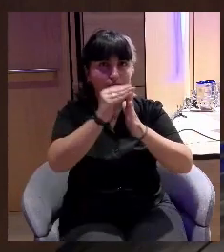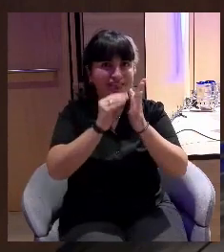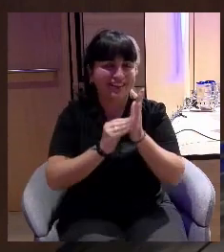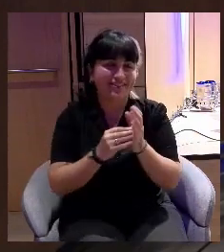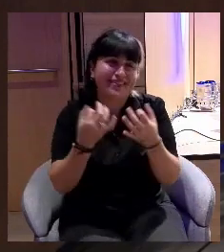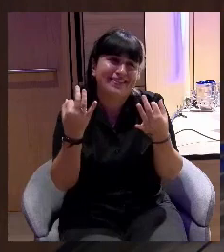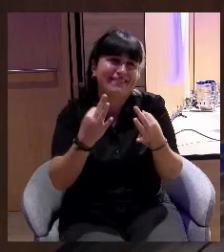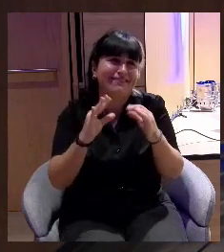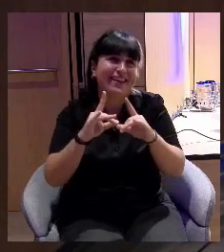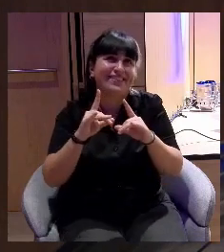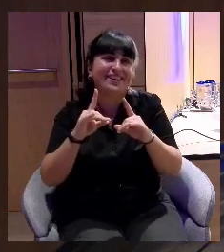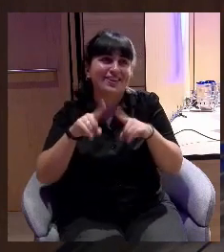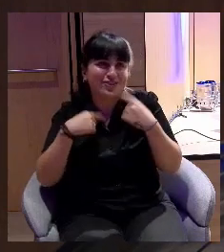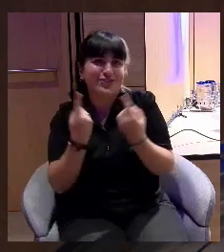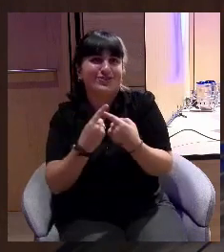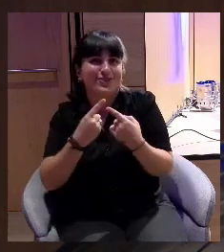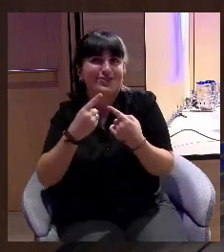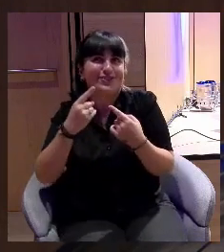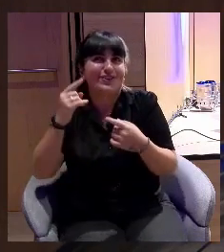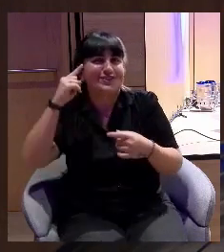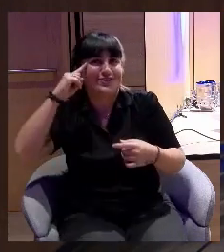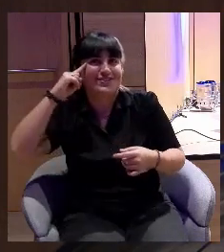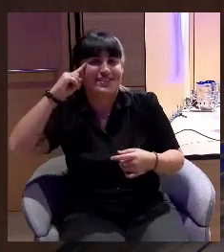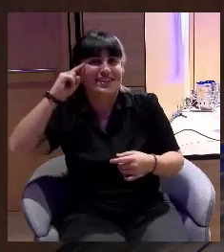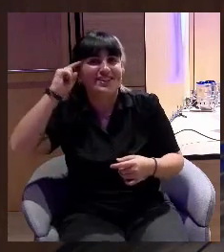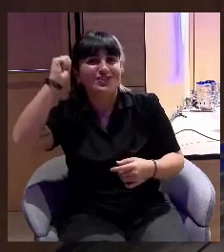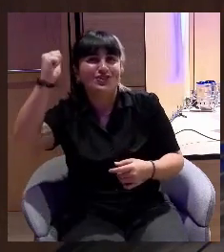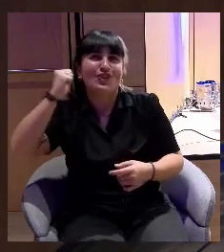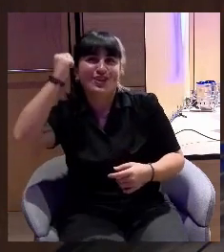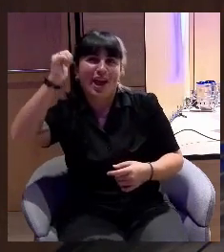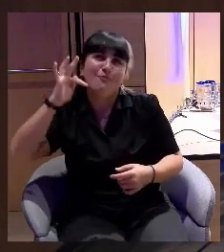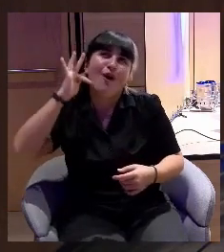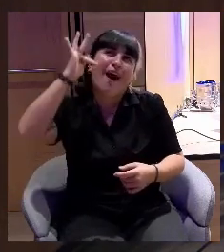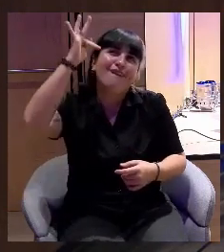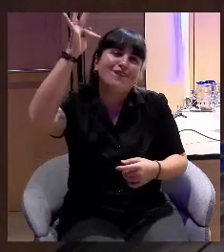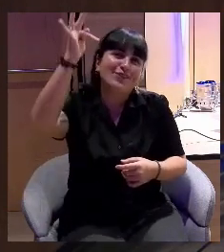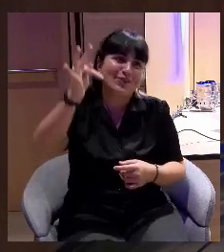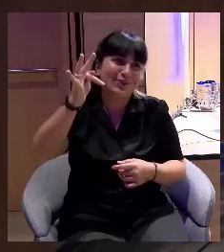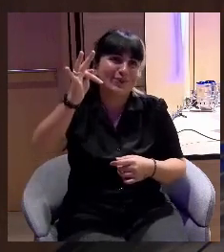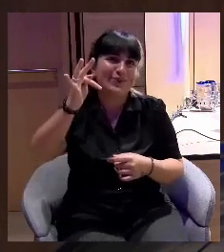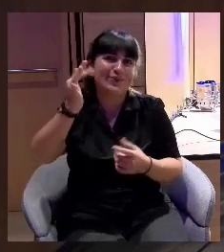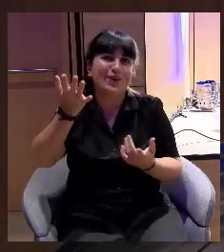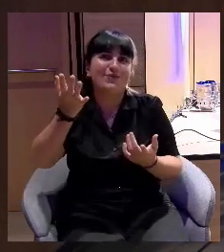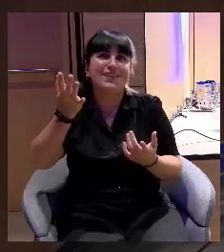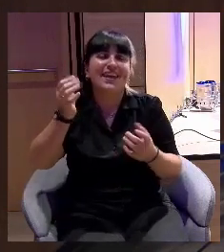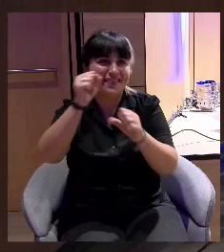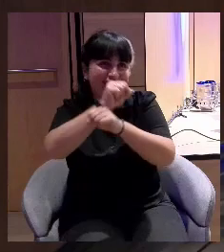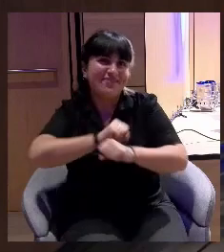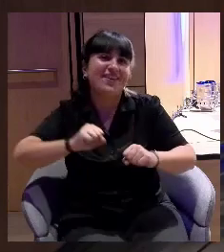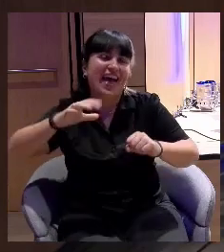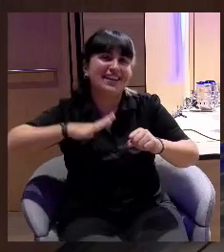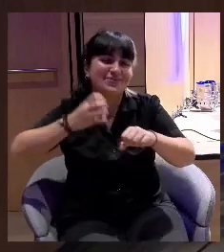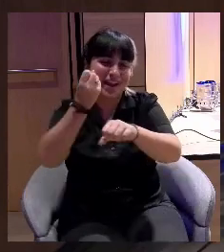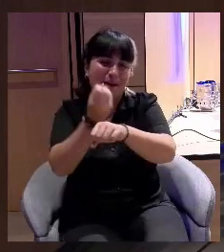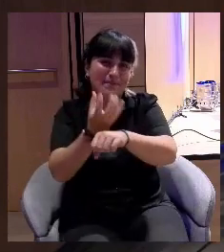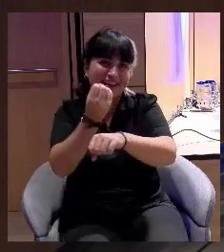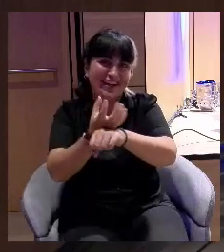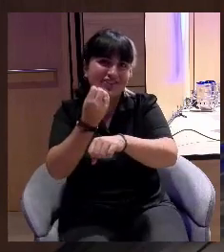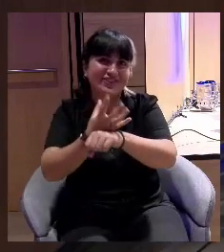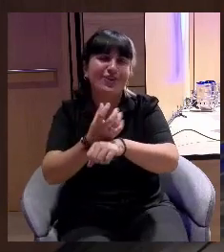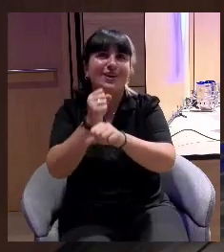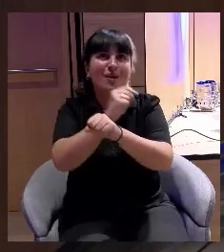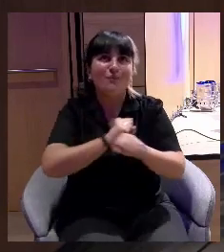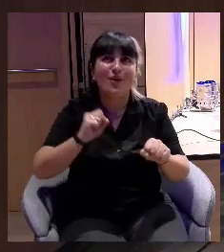una API donde vos le decís, tráeme los candidatos de Argentina en 2013 o tráeme los funcionarios